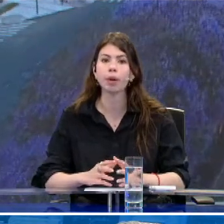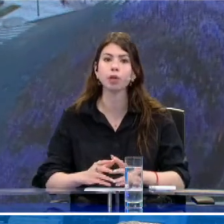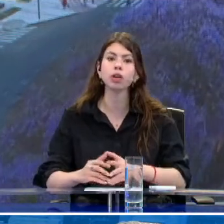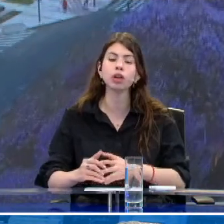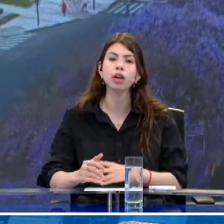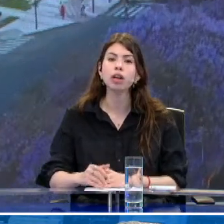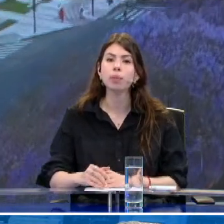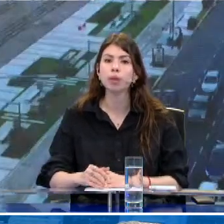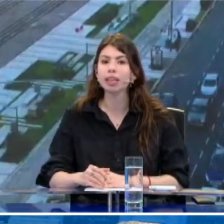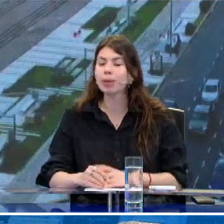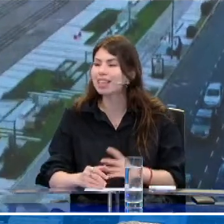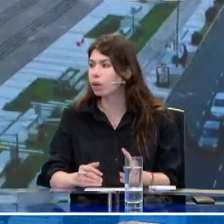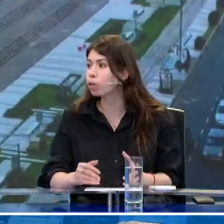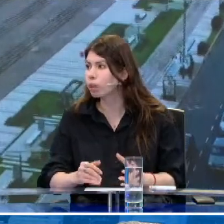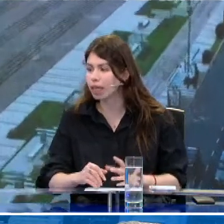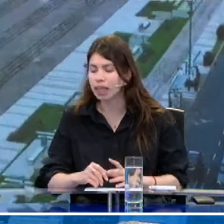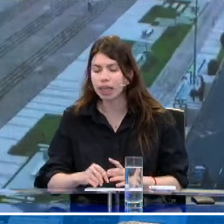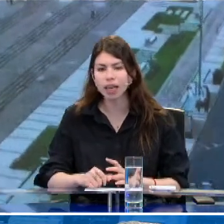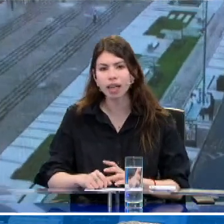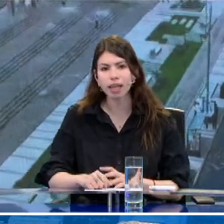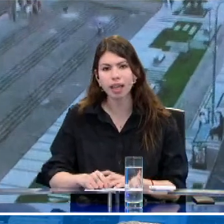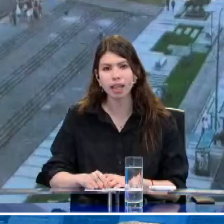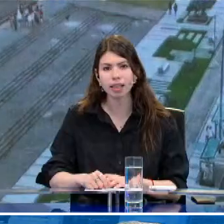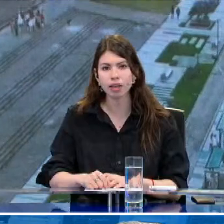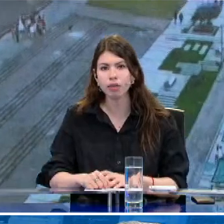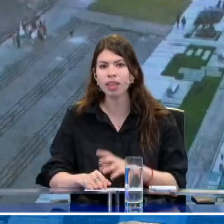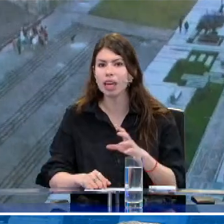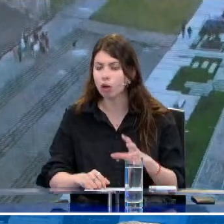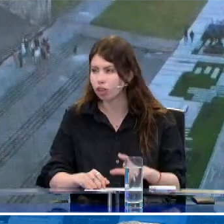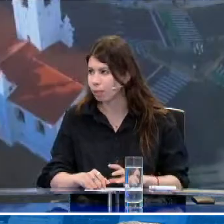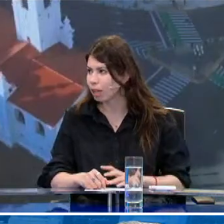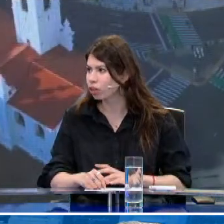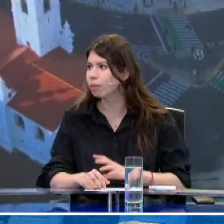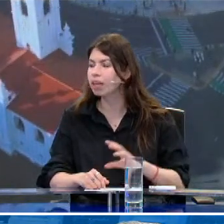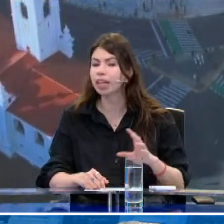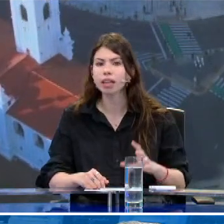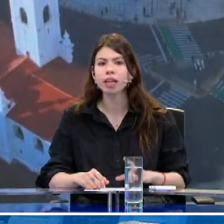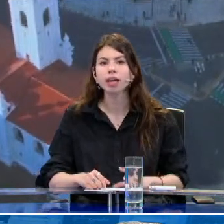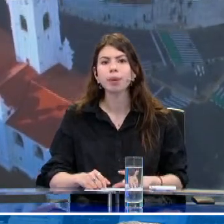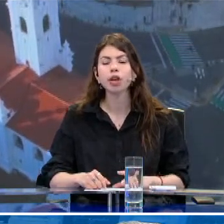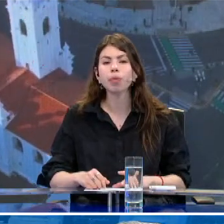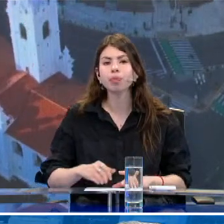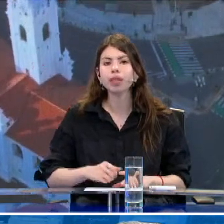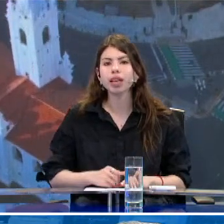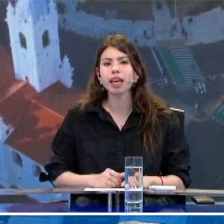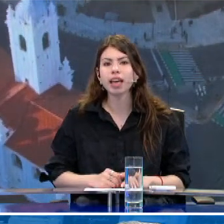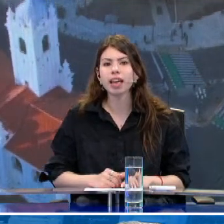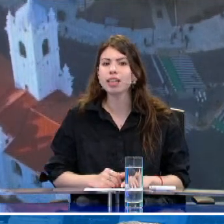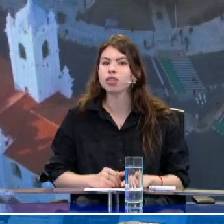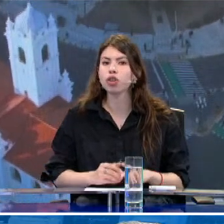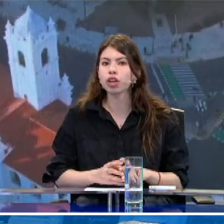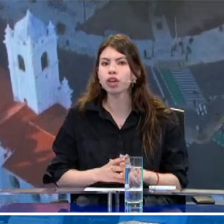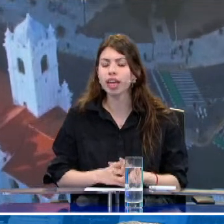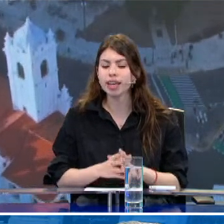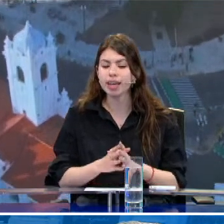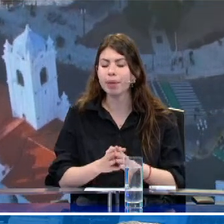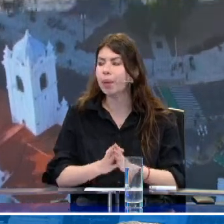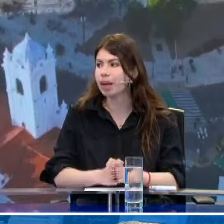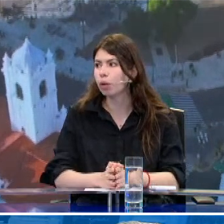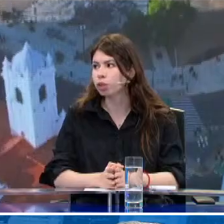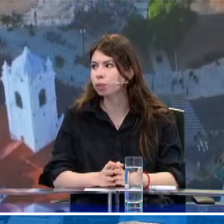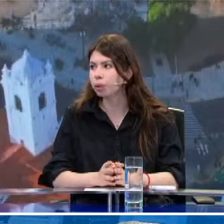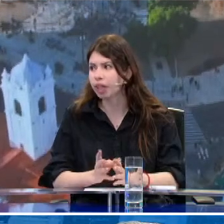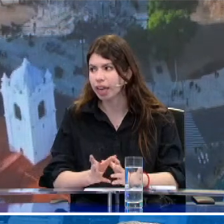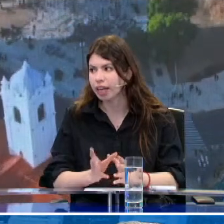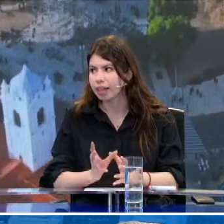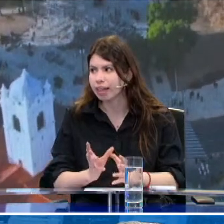audios de Españolo, por el tema de salud más que nada, fentanilo contaminado también, pero yo creo que va a haber